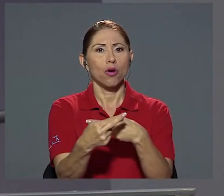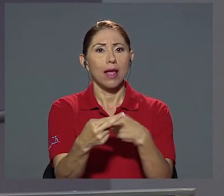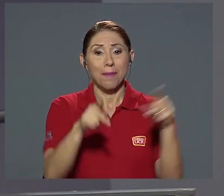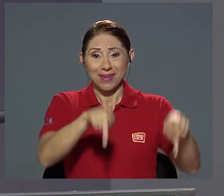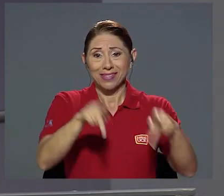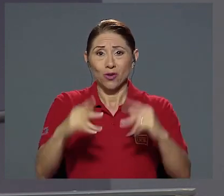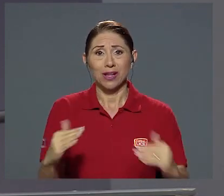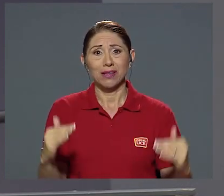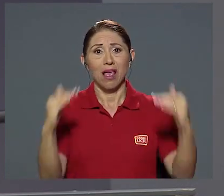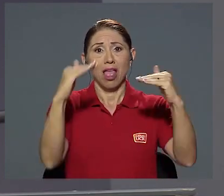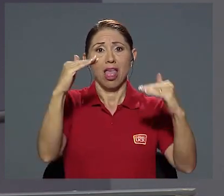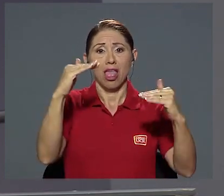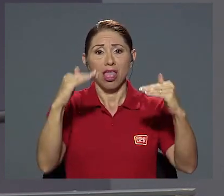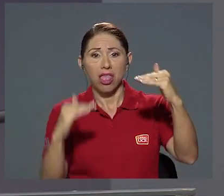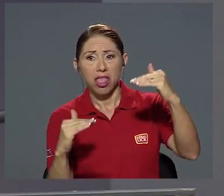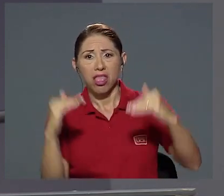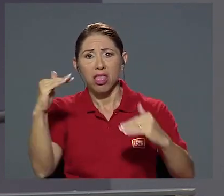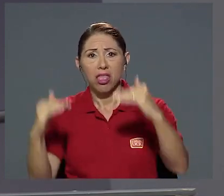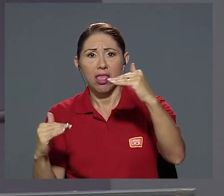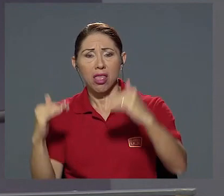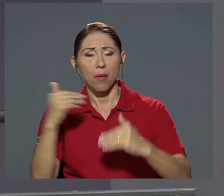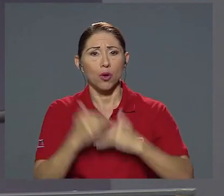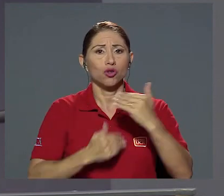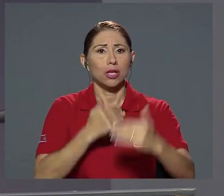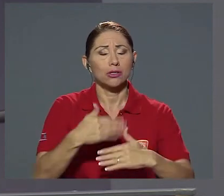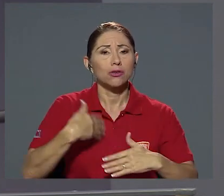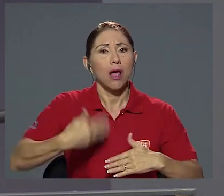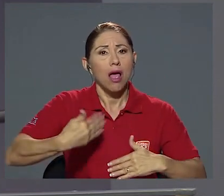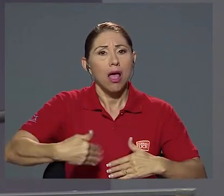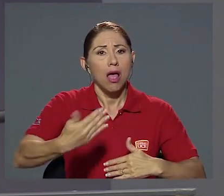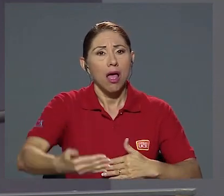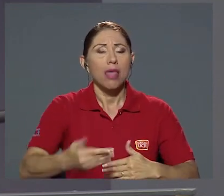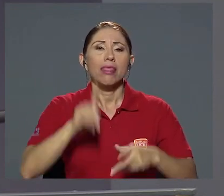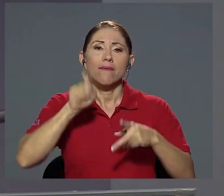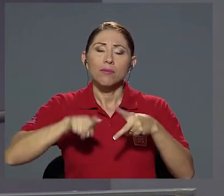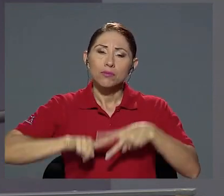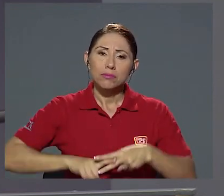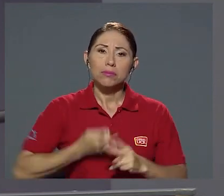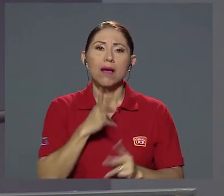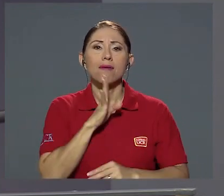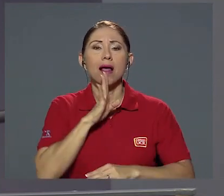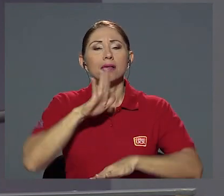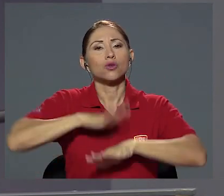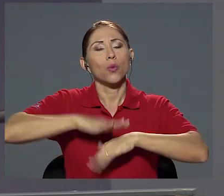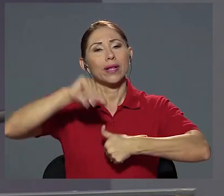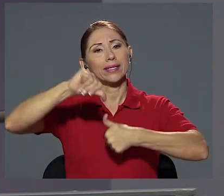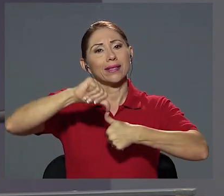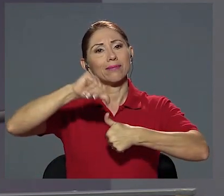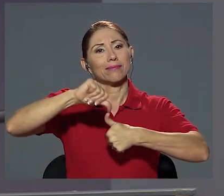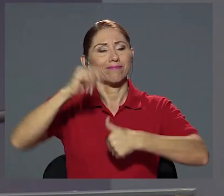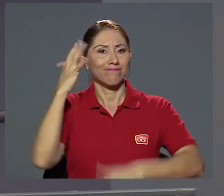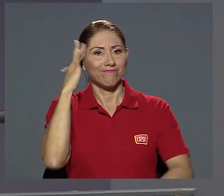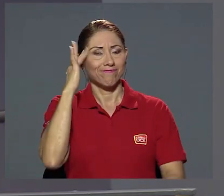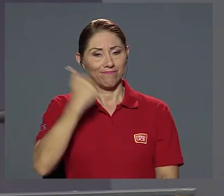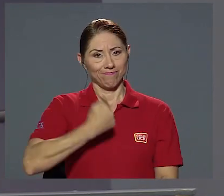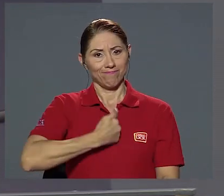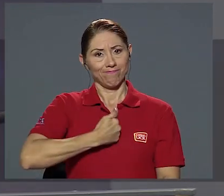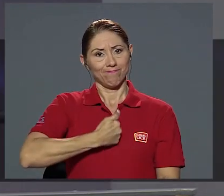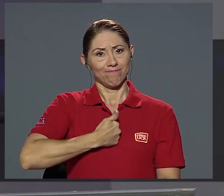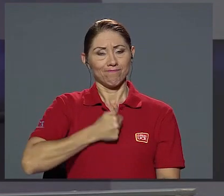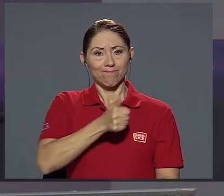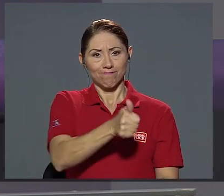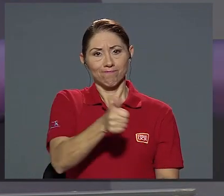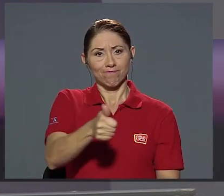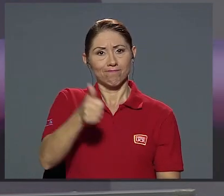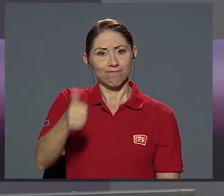procesos de desigualdad son crecientes y definitivamente pues tenemos que empezar a hablar nuevamente sobre Centroamérica, preocuparnos por nosotros mismos